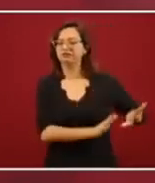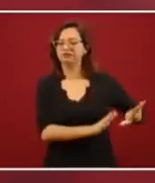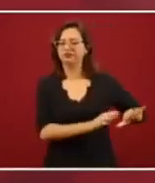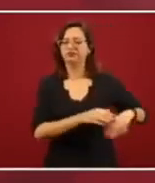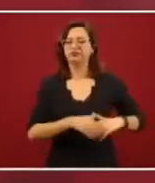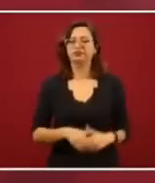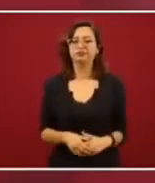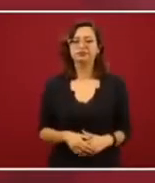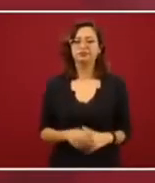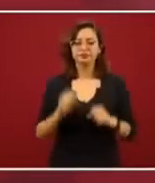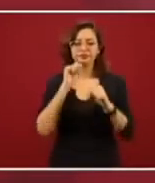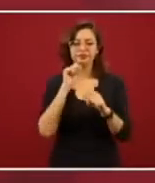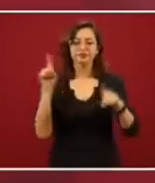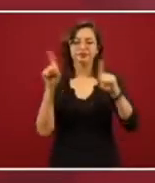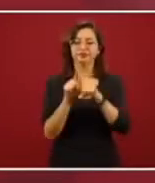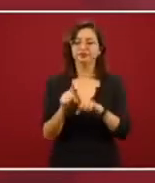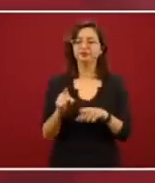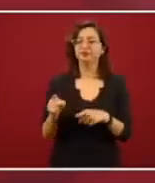adversarios